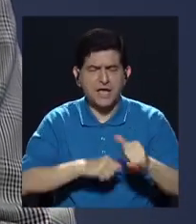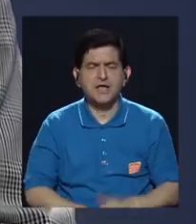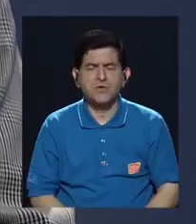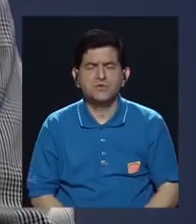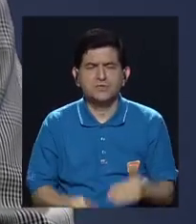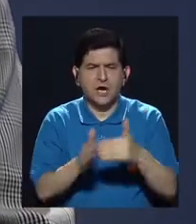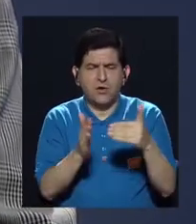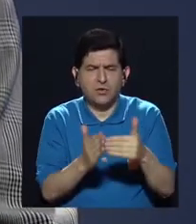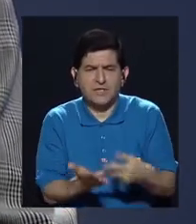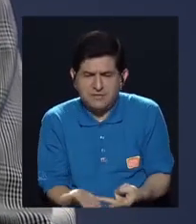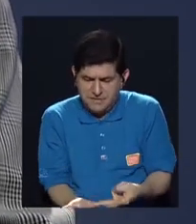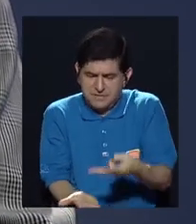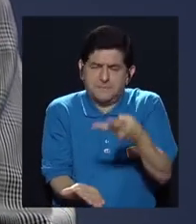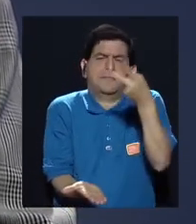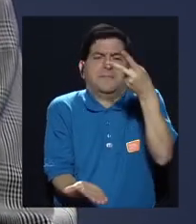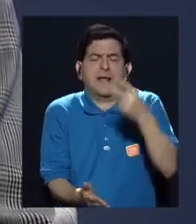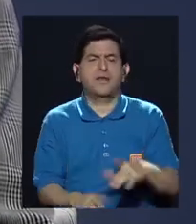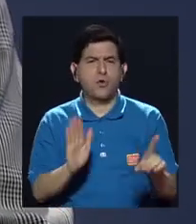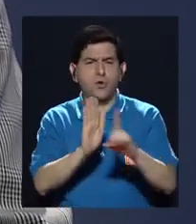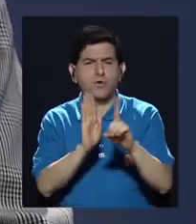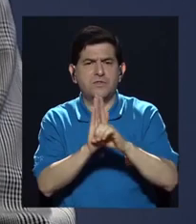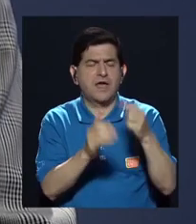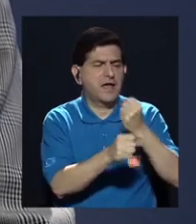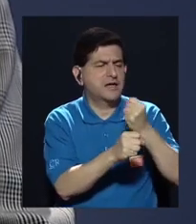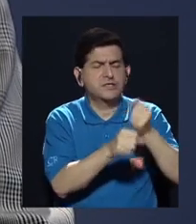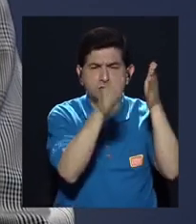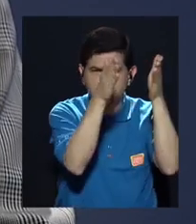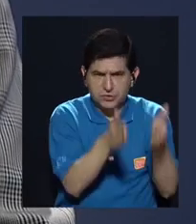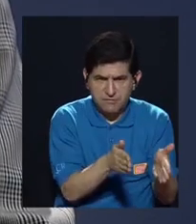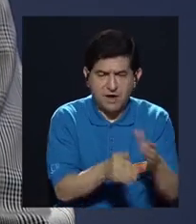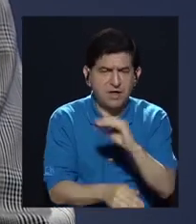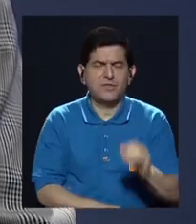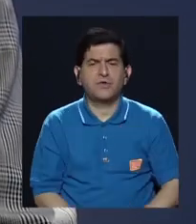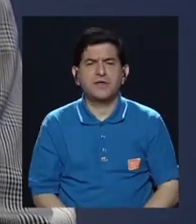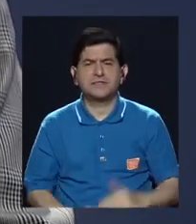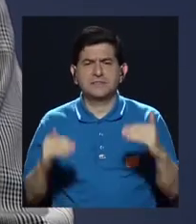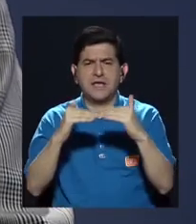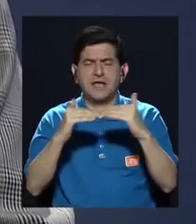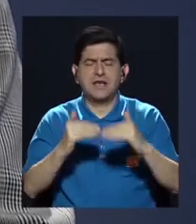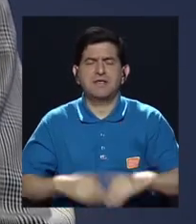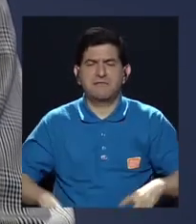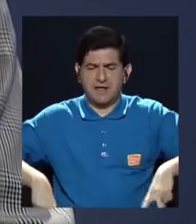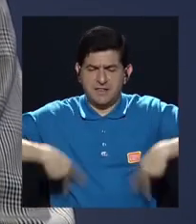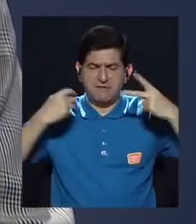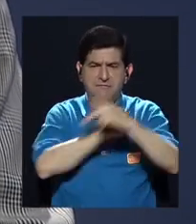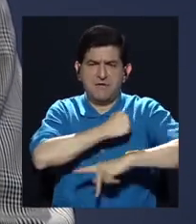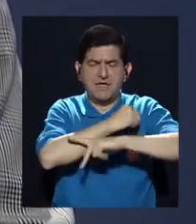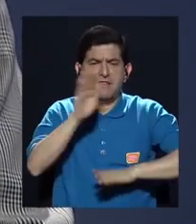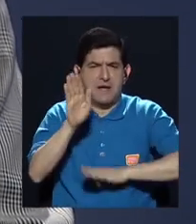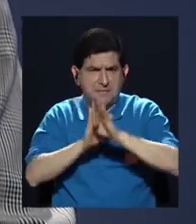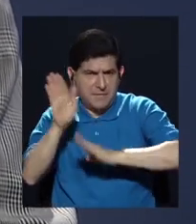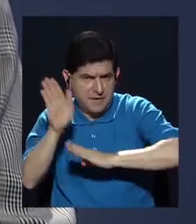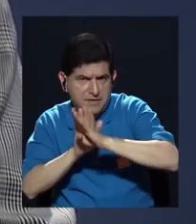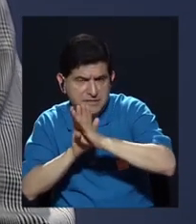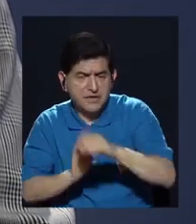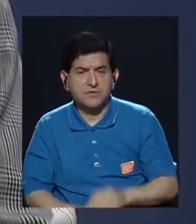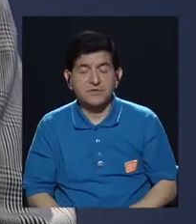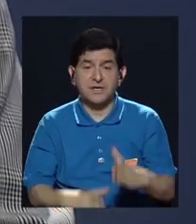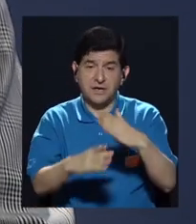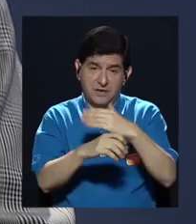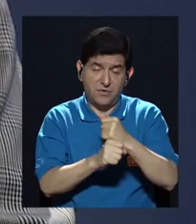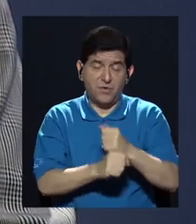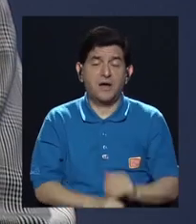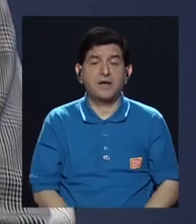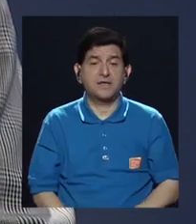por reivindicar los derechos de los trabajadores y por levantar el nivel de vida del país y por desarrollarlo,